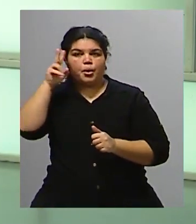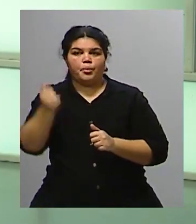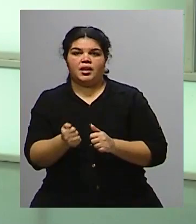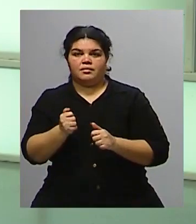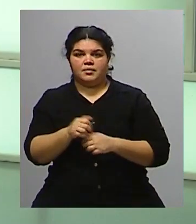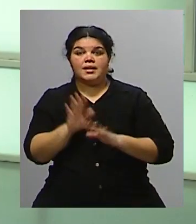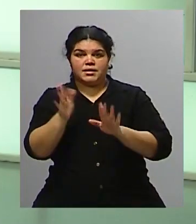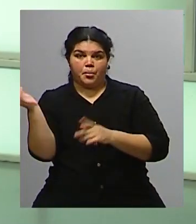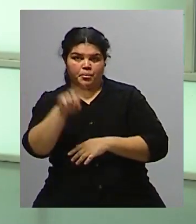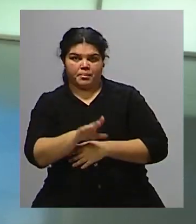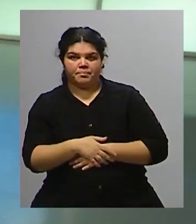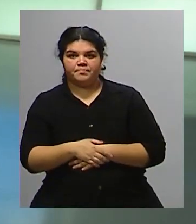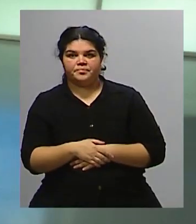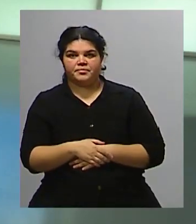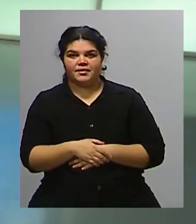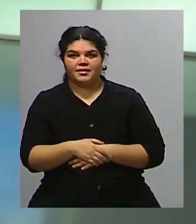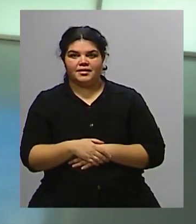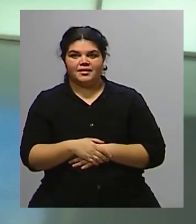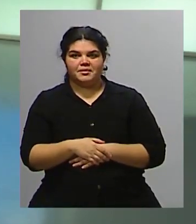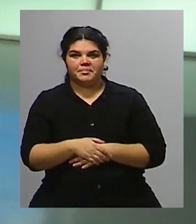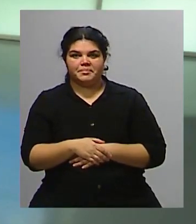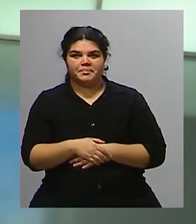Ya regresamos.